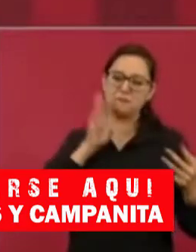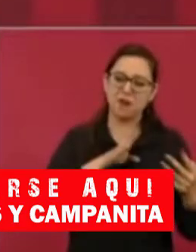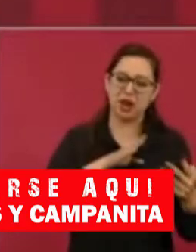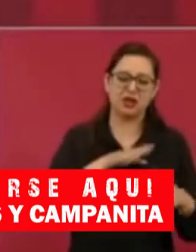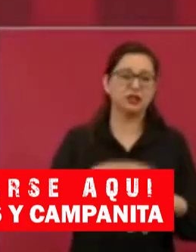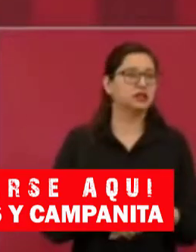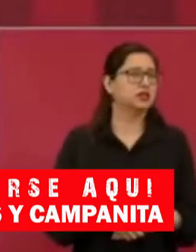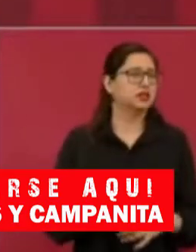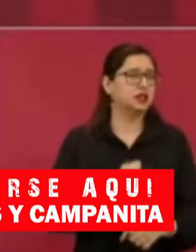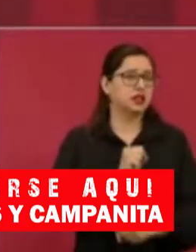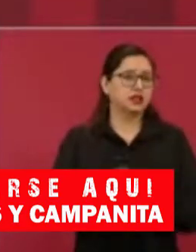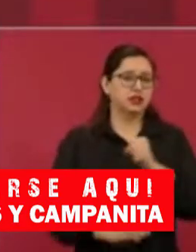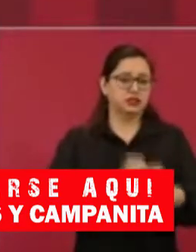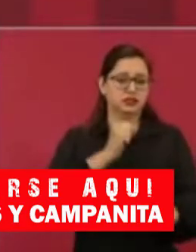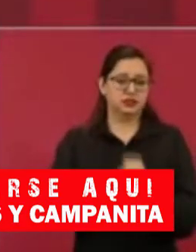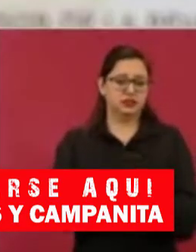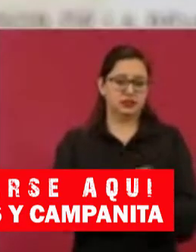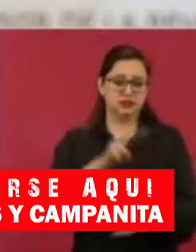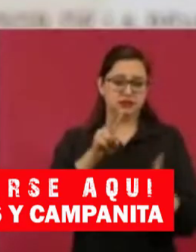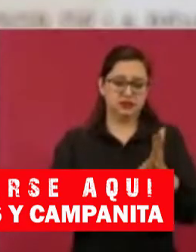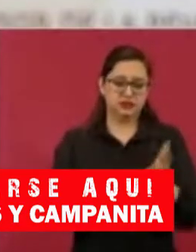en el 2006,